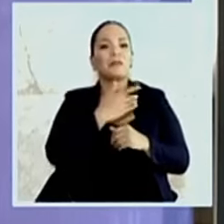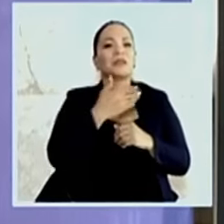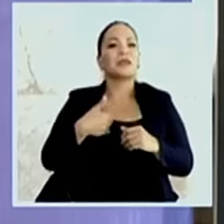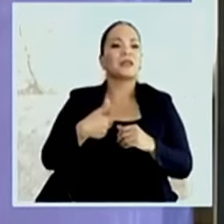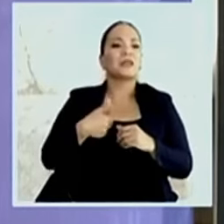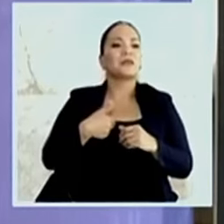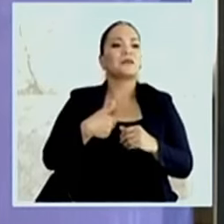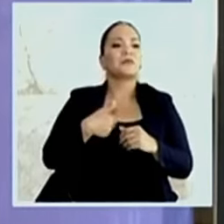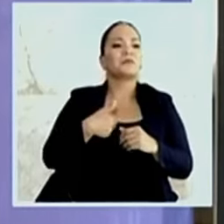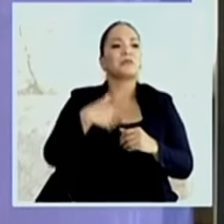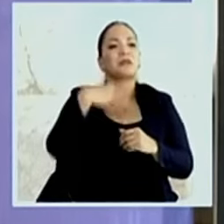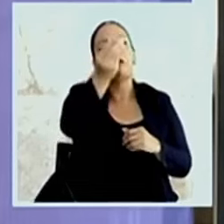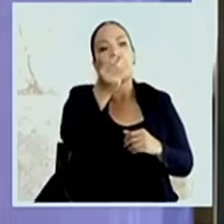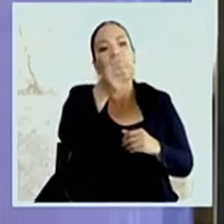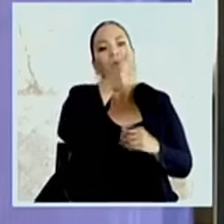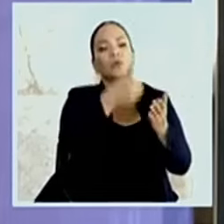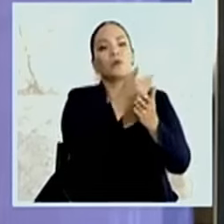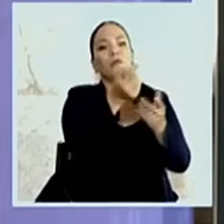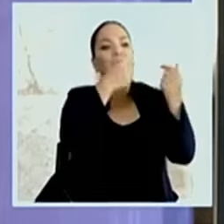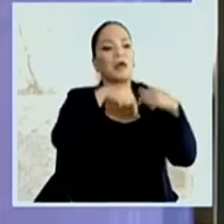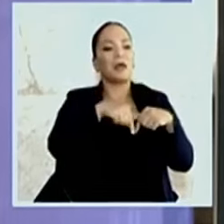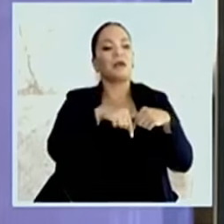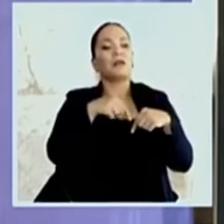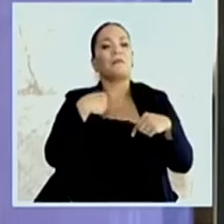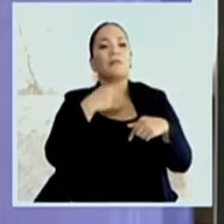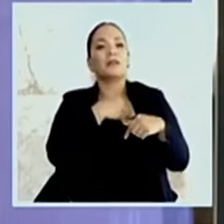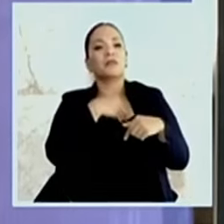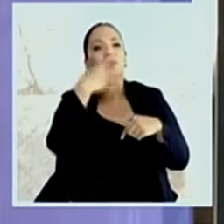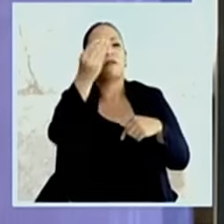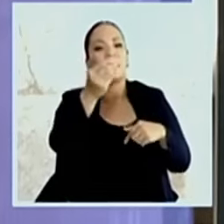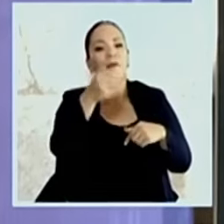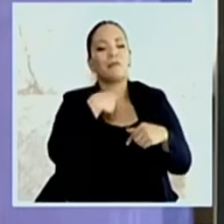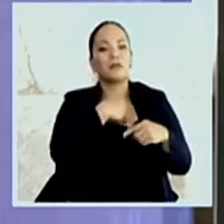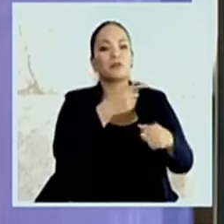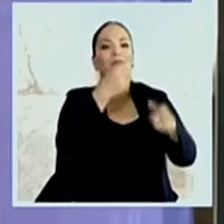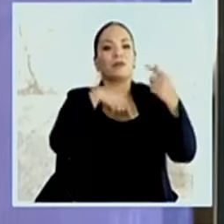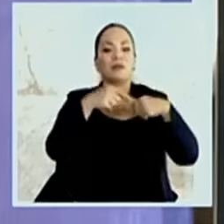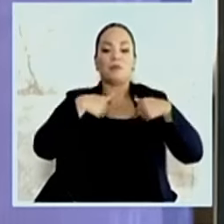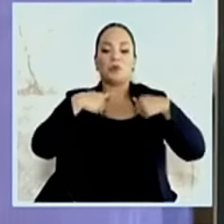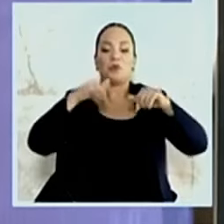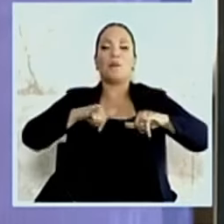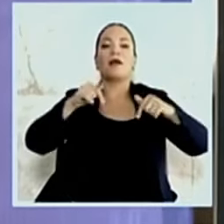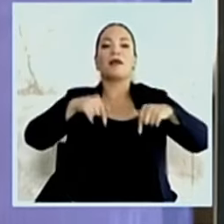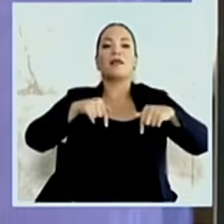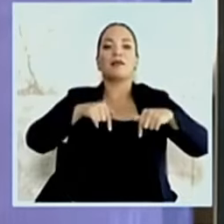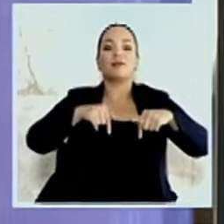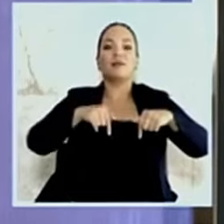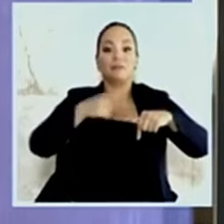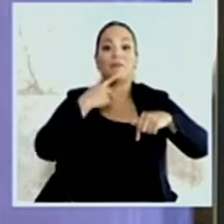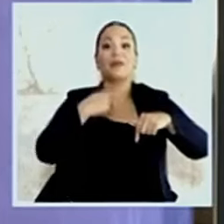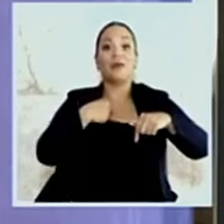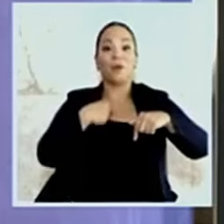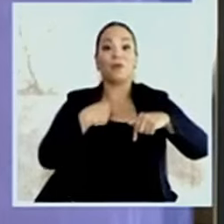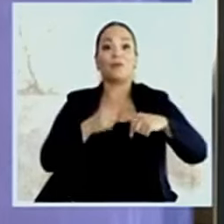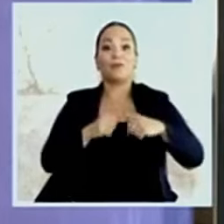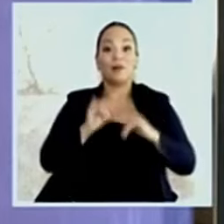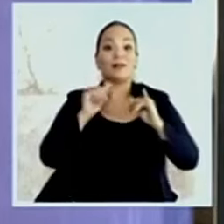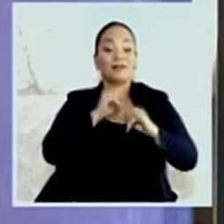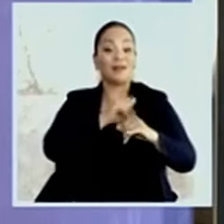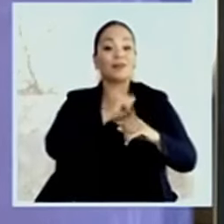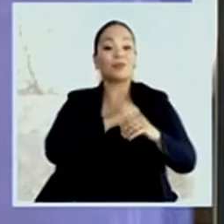civil. Presidente, a mí una vez uno me dijo, no se preocupe, presidente, porque presidentes van,